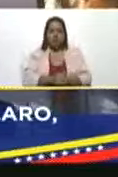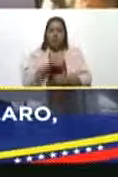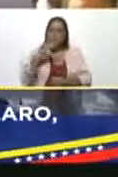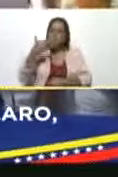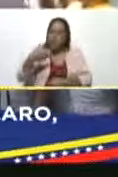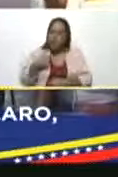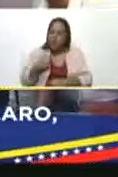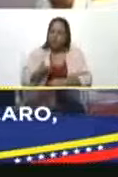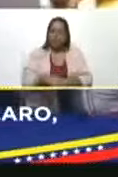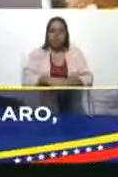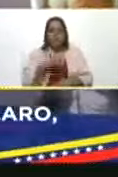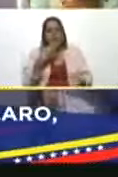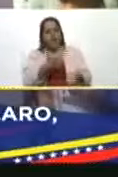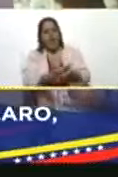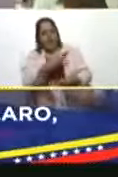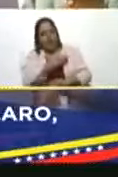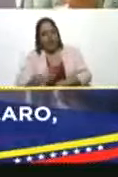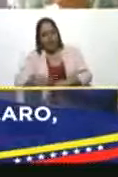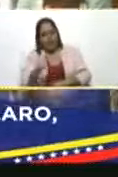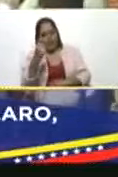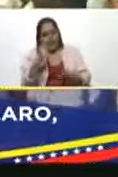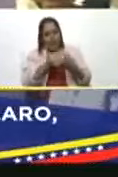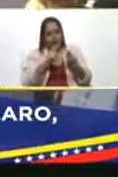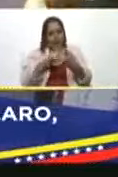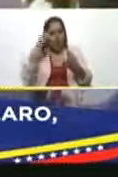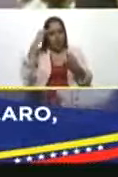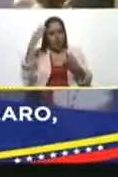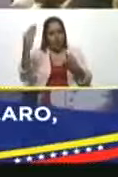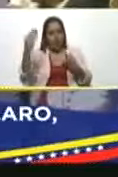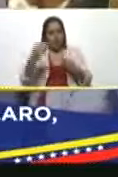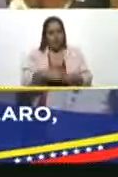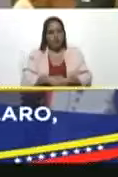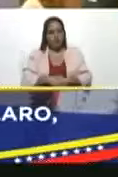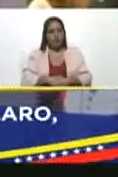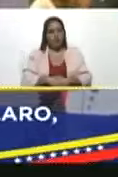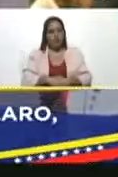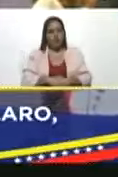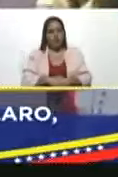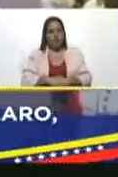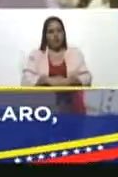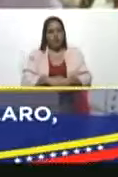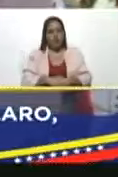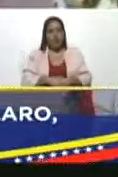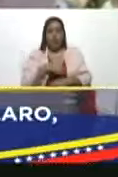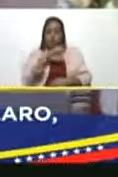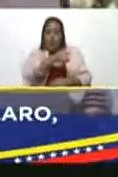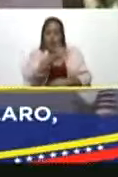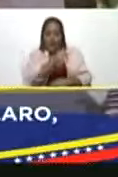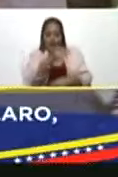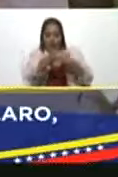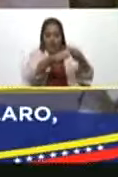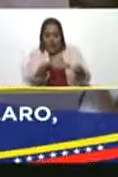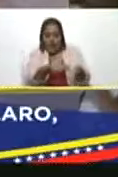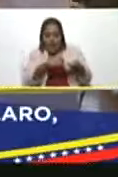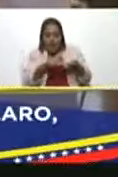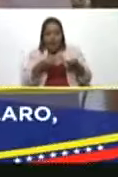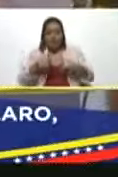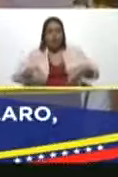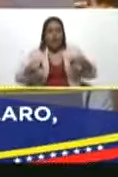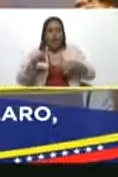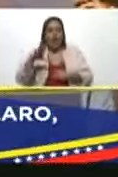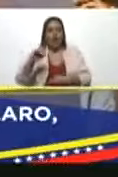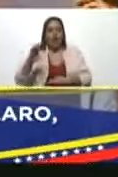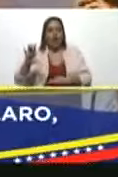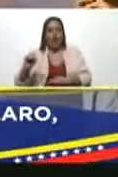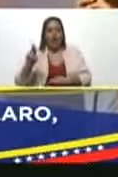presidente, primeramente con Dios, igual, amén, nuestro santo patrón San Jerónimo, y usted quien le dio este regalo a Cocorote después de